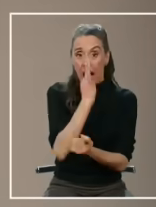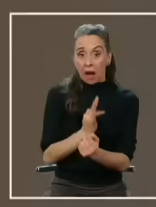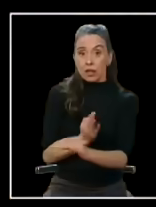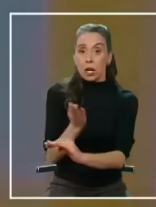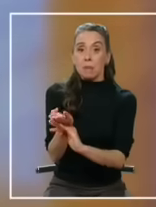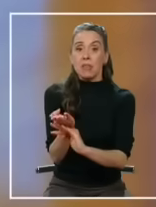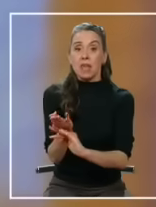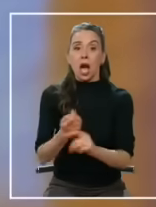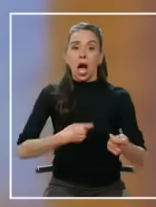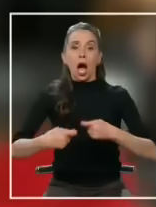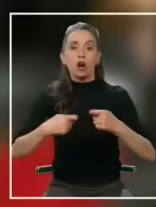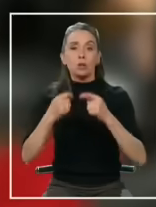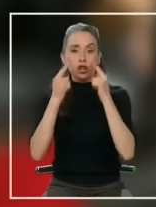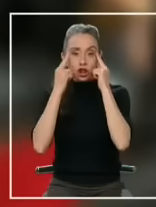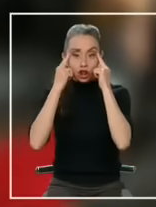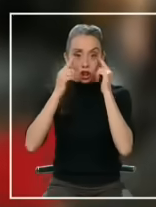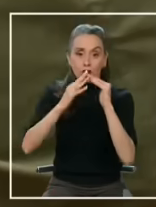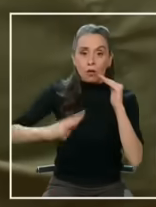Barrio Meix.